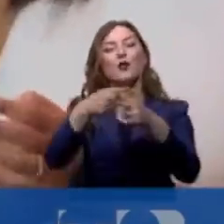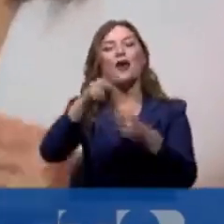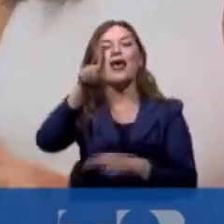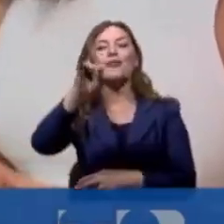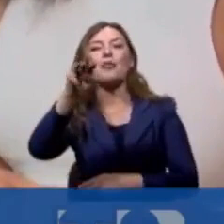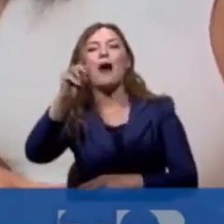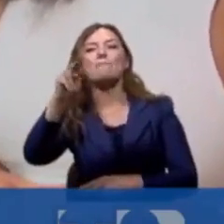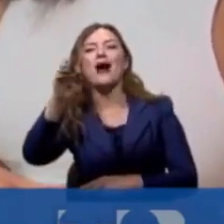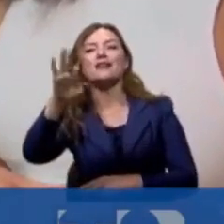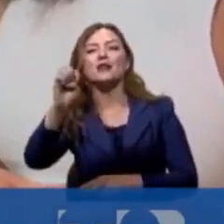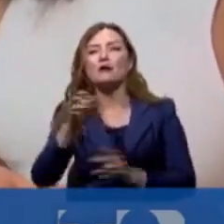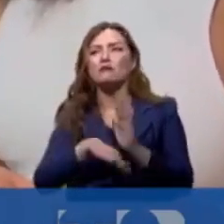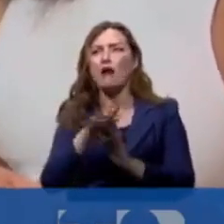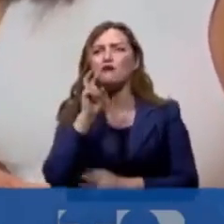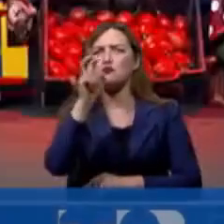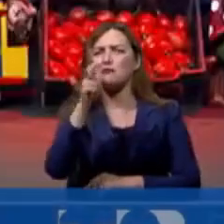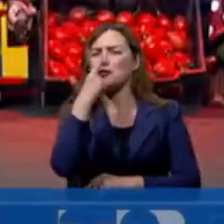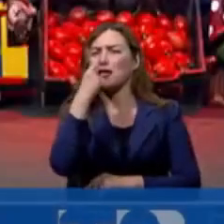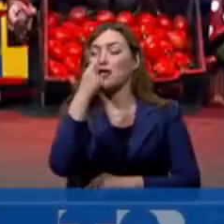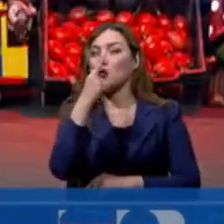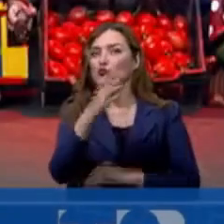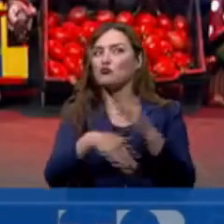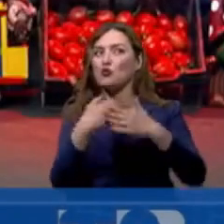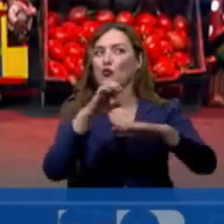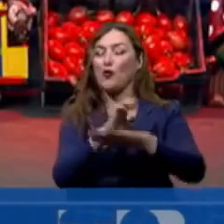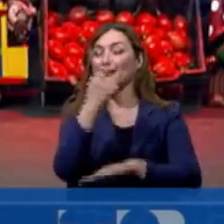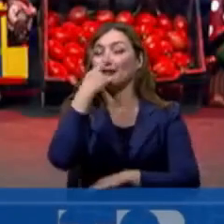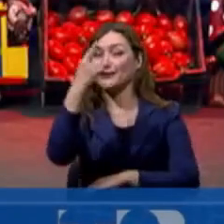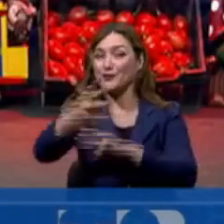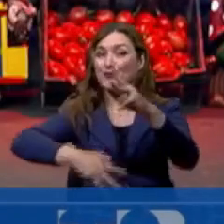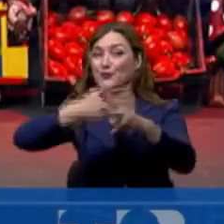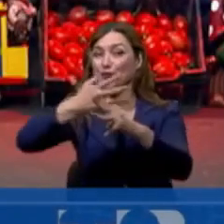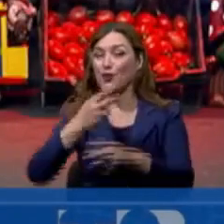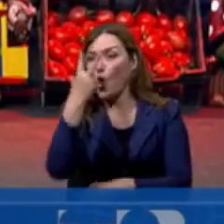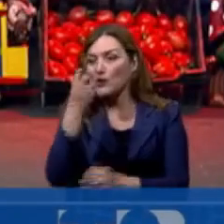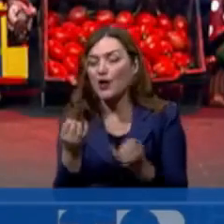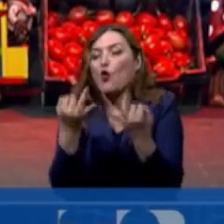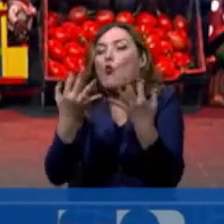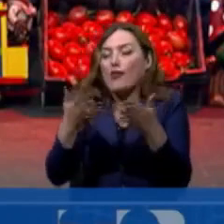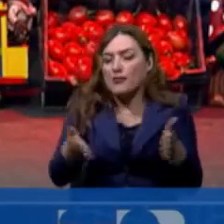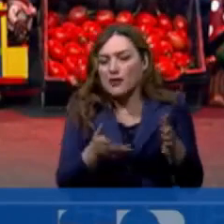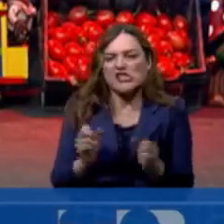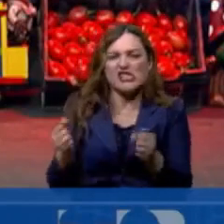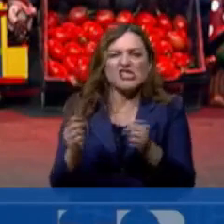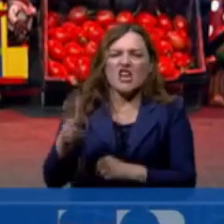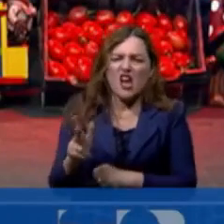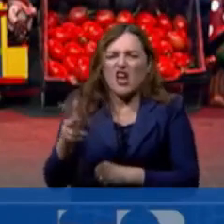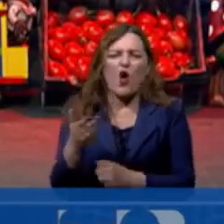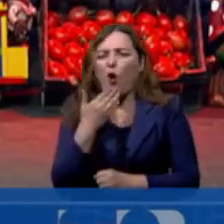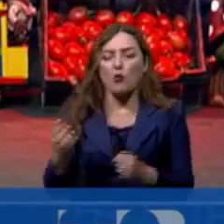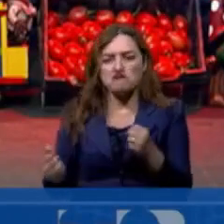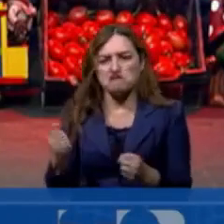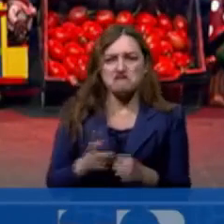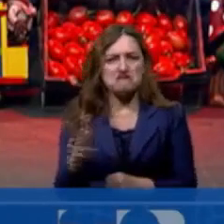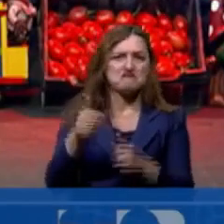una de las mayores atracciones del país y del mundo. ¿Cuántos hoteles tenemos en disposición? ¿La carretera cómo está, alcalde? Que eso, bueno, también nos preocupa. Todas